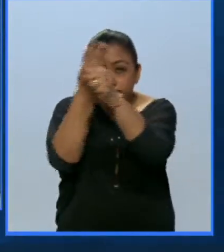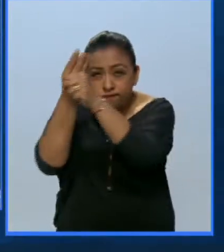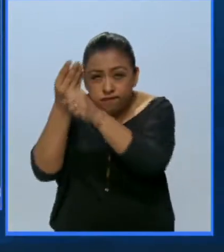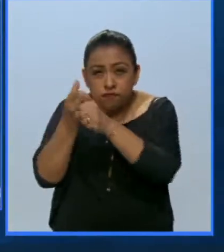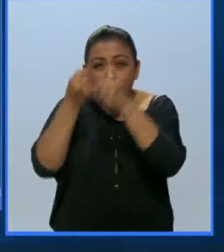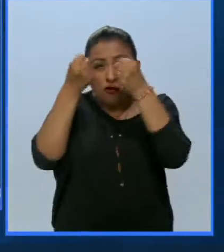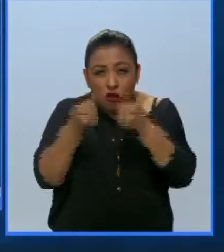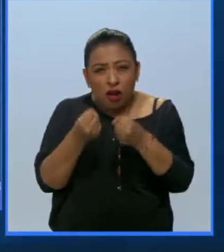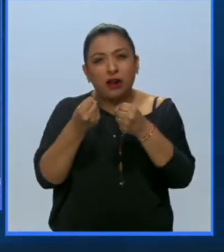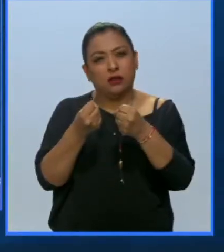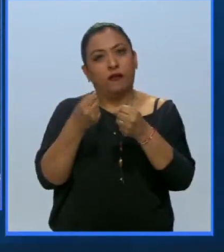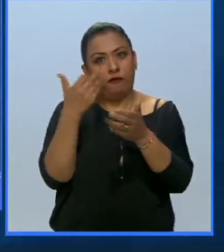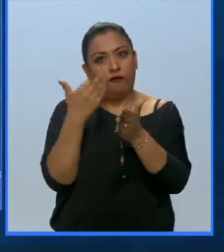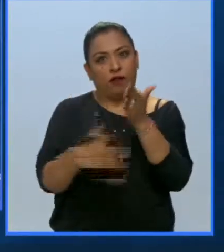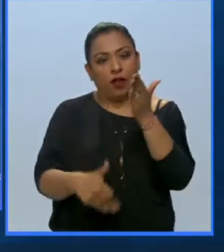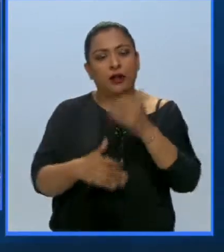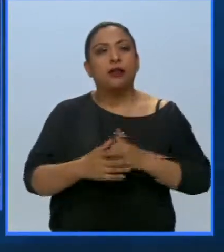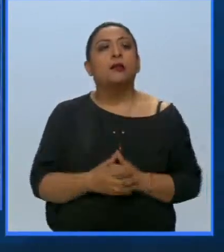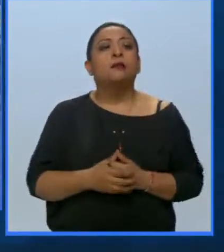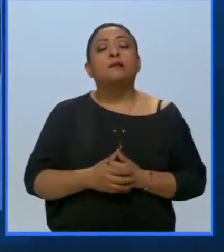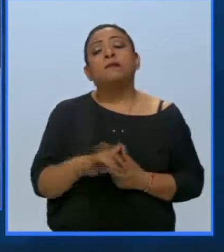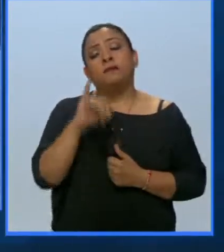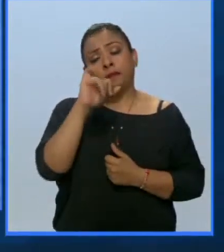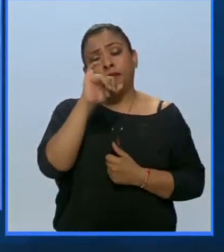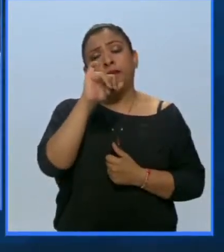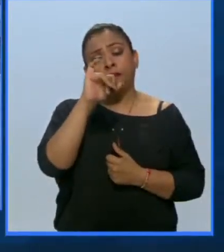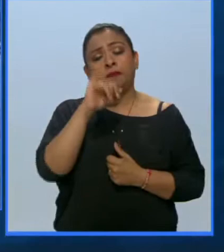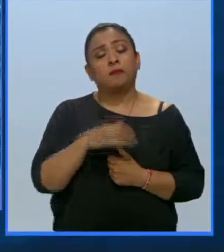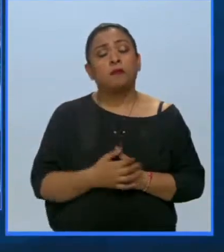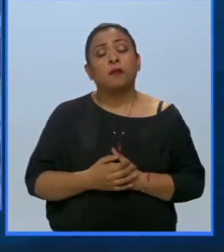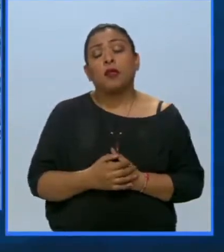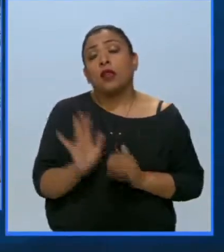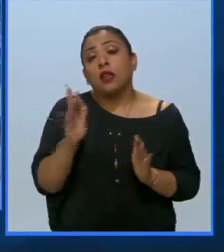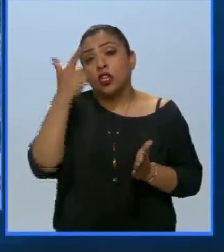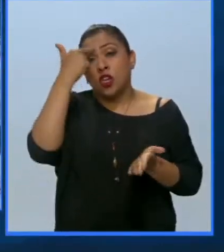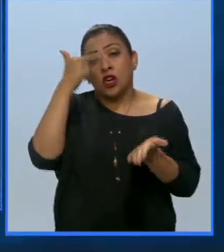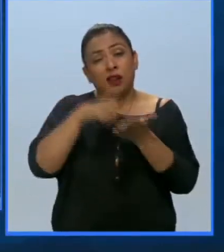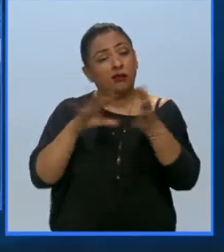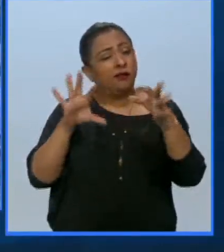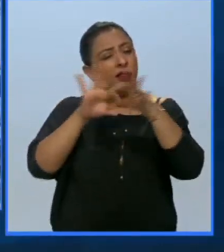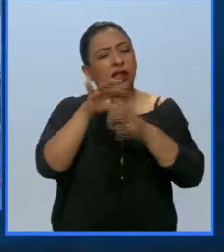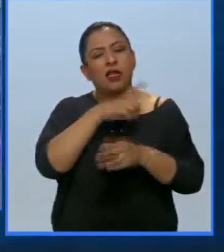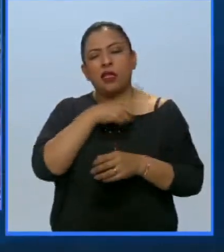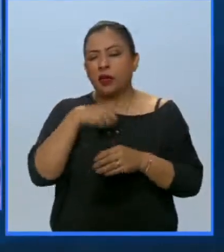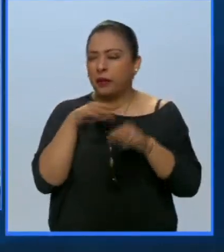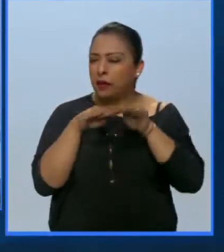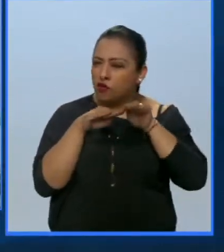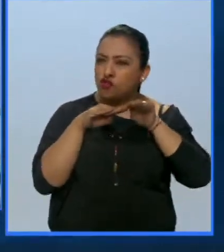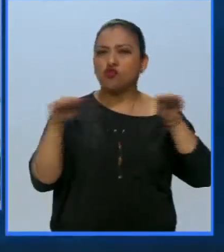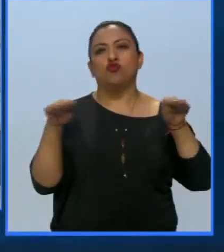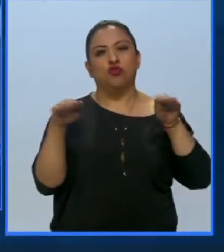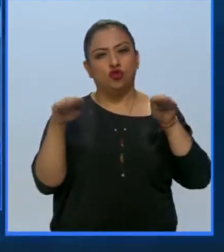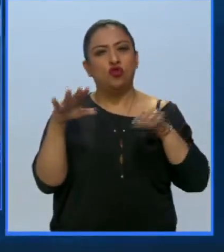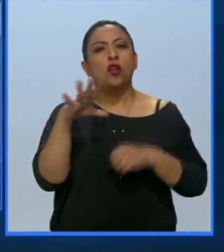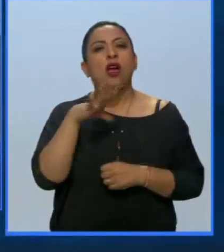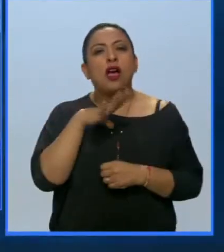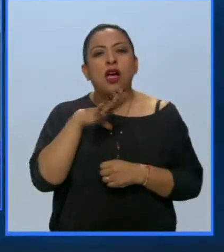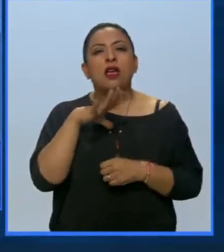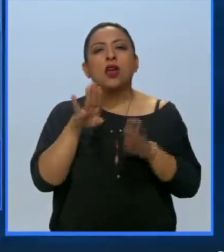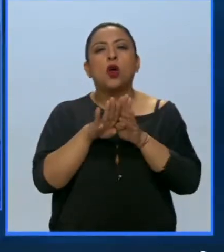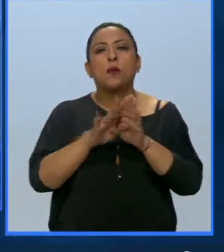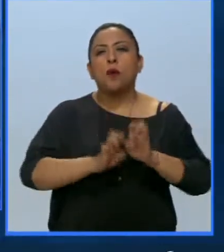que le hace falta. Obviamente sí es, no, yo creo que nos corresponde parejo a todos, ¿no? El tener una